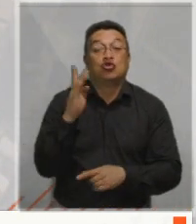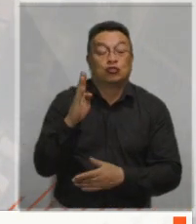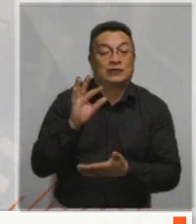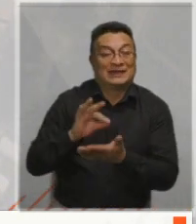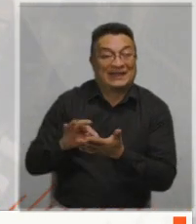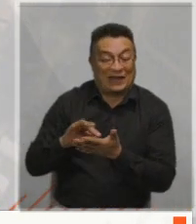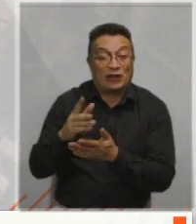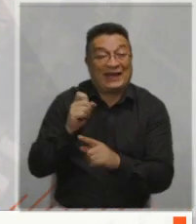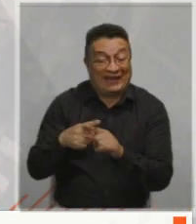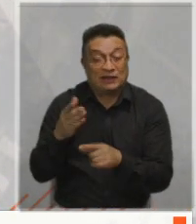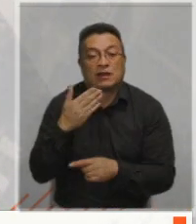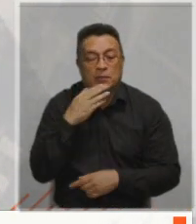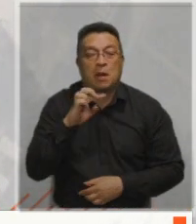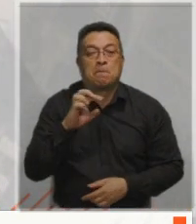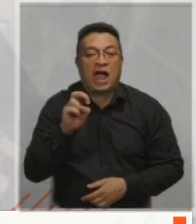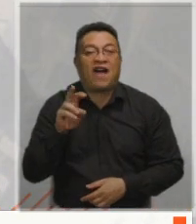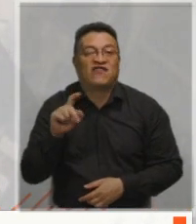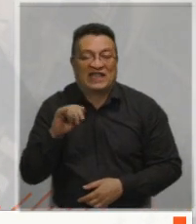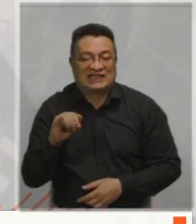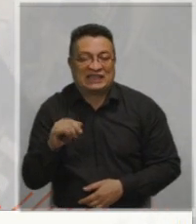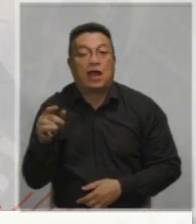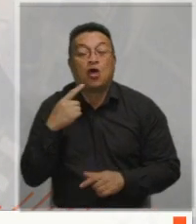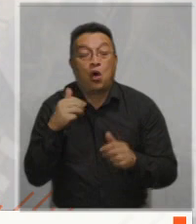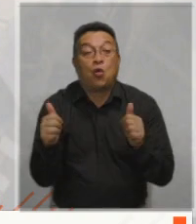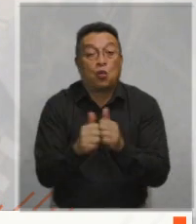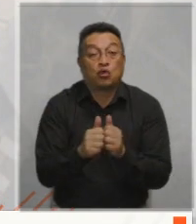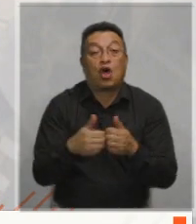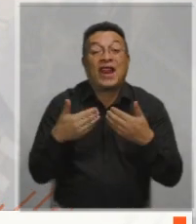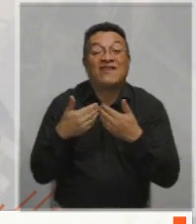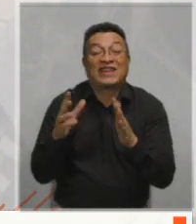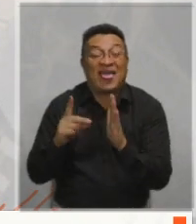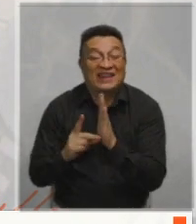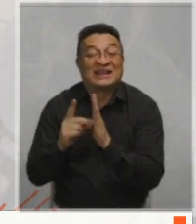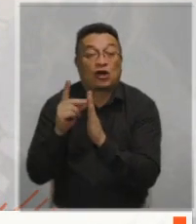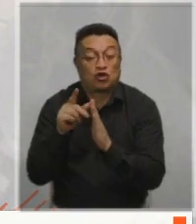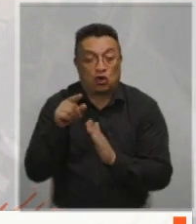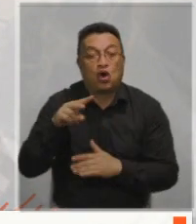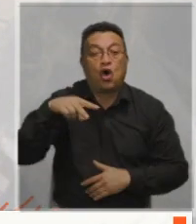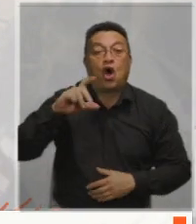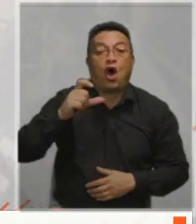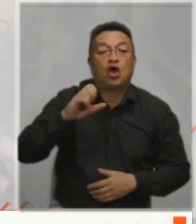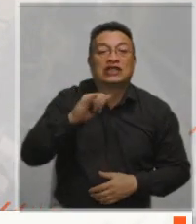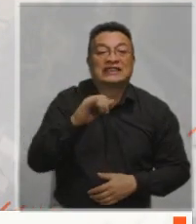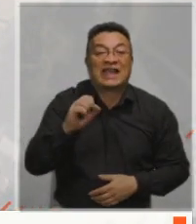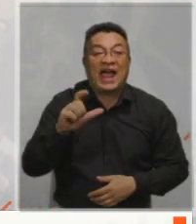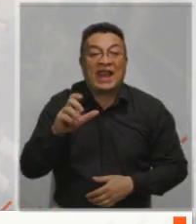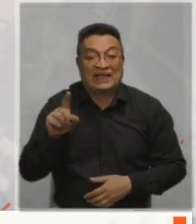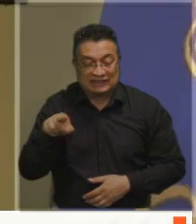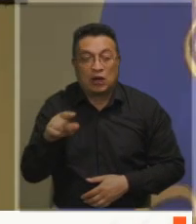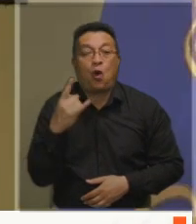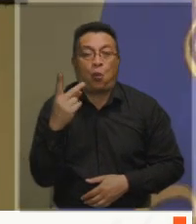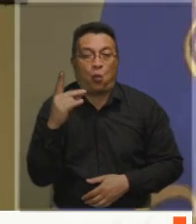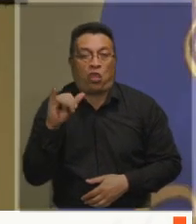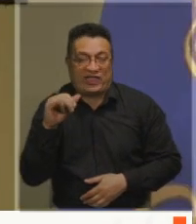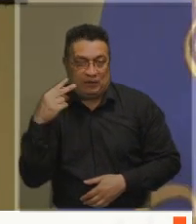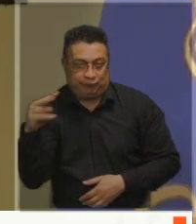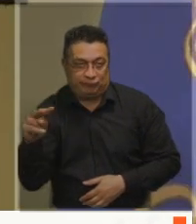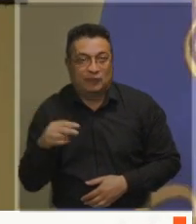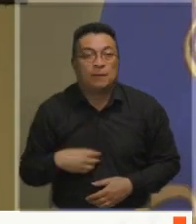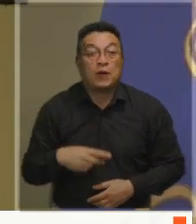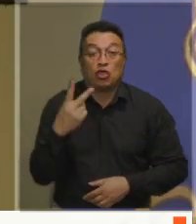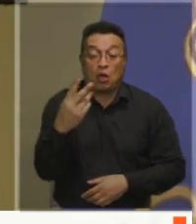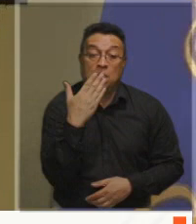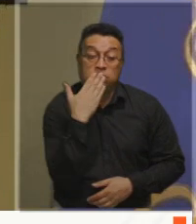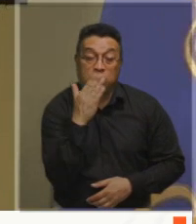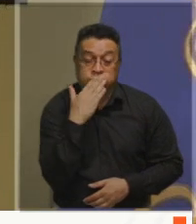de esa cartera máximo báez que junto a la consejera de libertad y desarrollo Natalia González fueron las cartas de la udi los dos expertos que